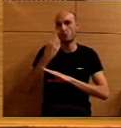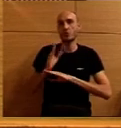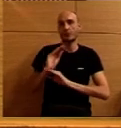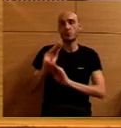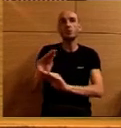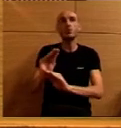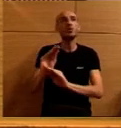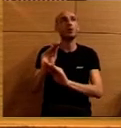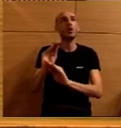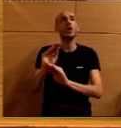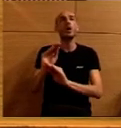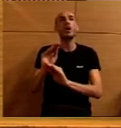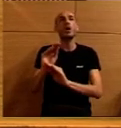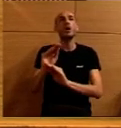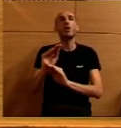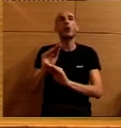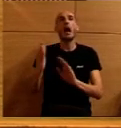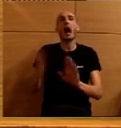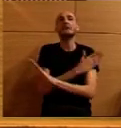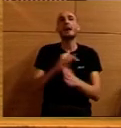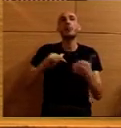l'avantprojecte de la llei d'habitatge. Senyora Gil.